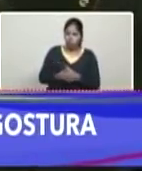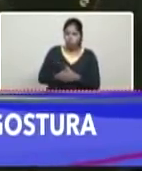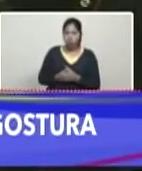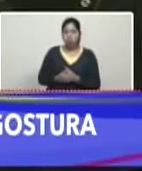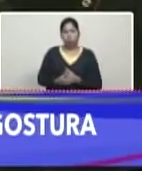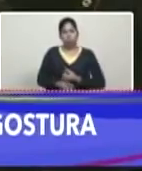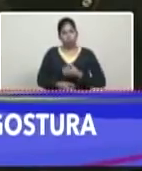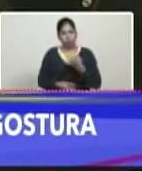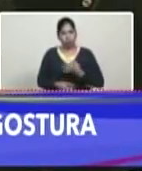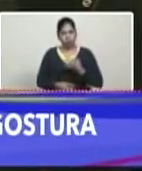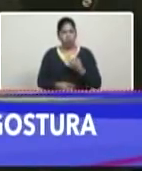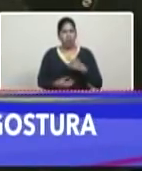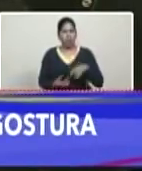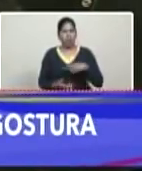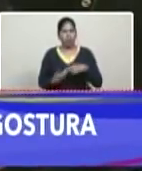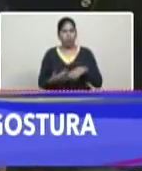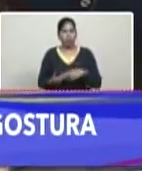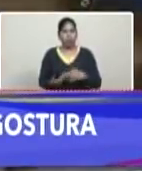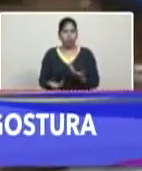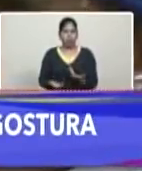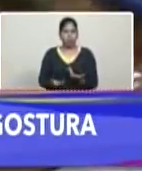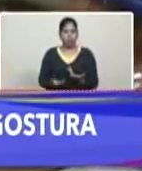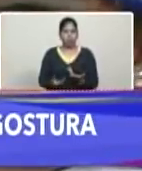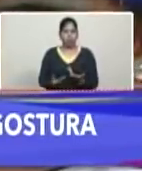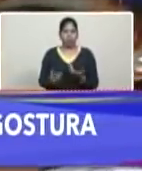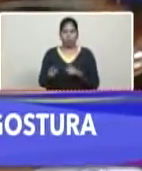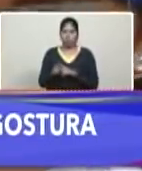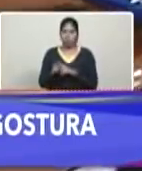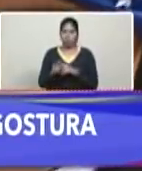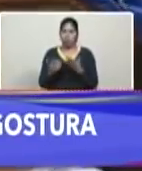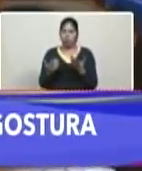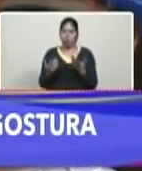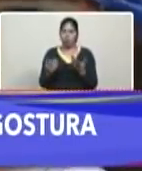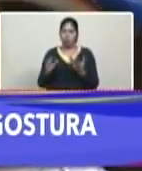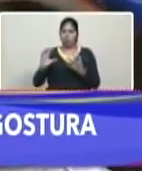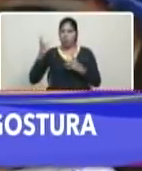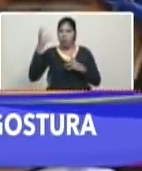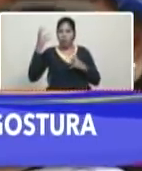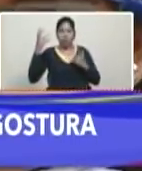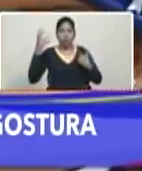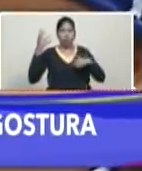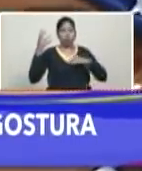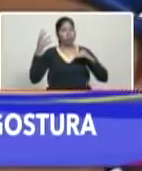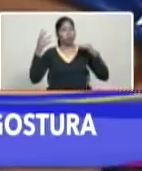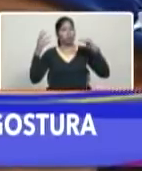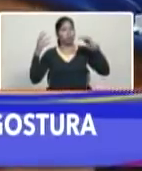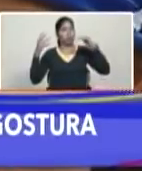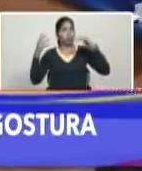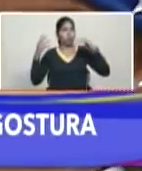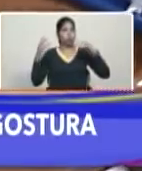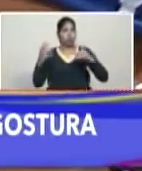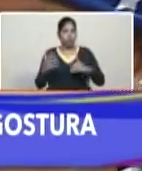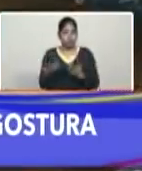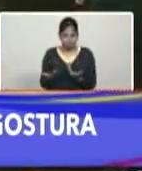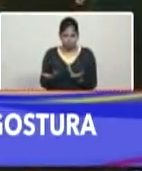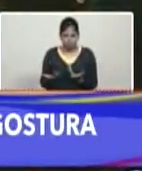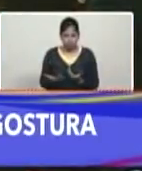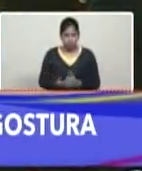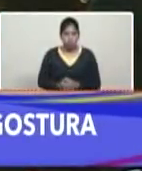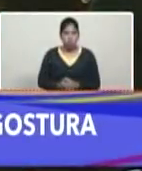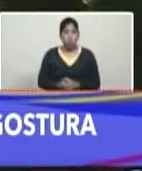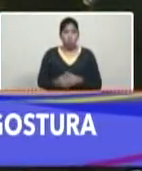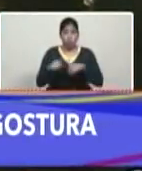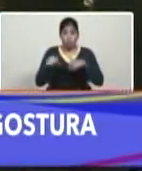calidad revolucionaria, porque la revolución bolivariana está dando